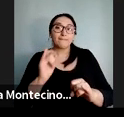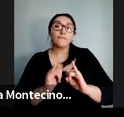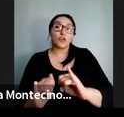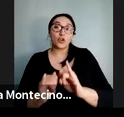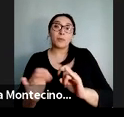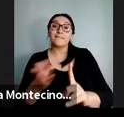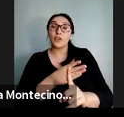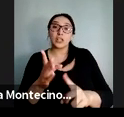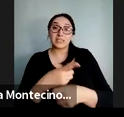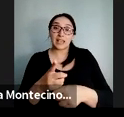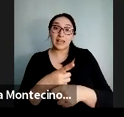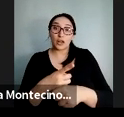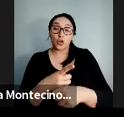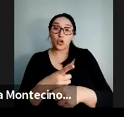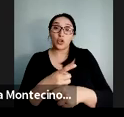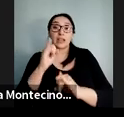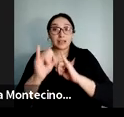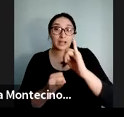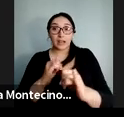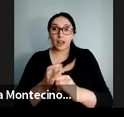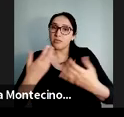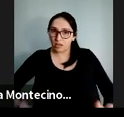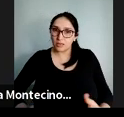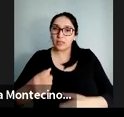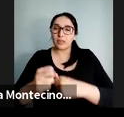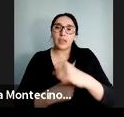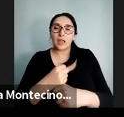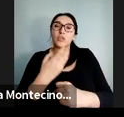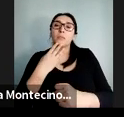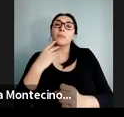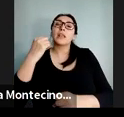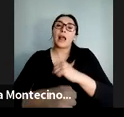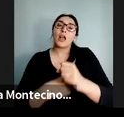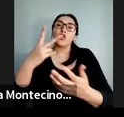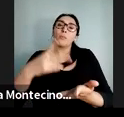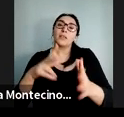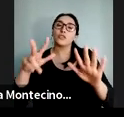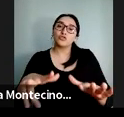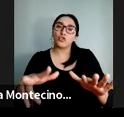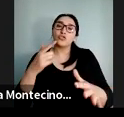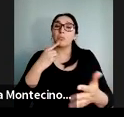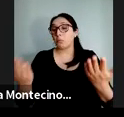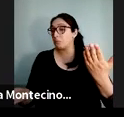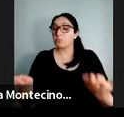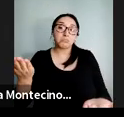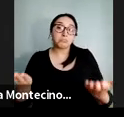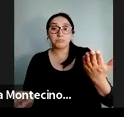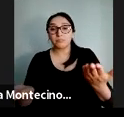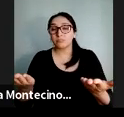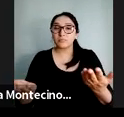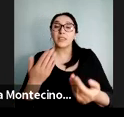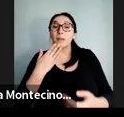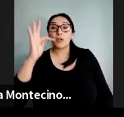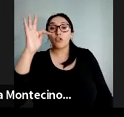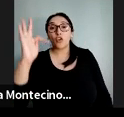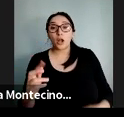violencia de género en Internet actualizado este año. Están las cifras del año 2018 para poder hacer comparaciones, y un formulario de